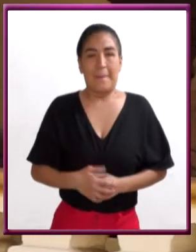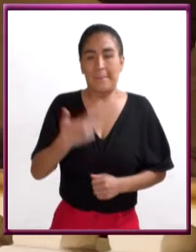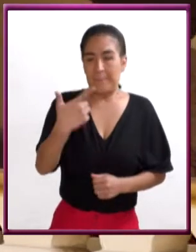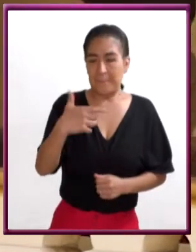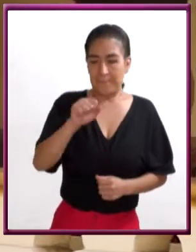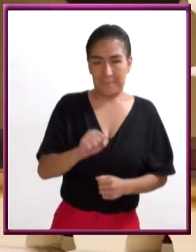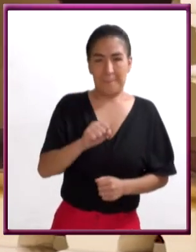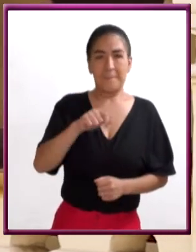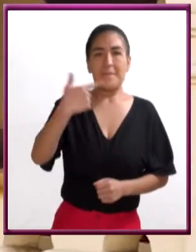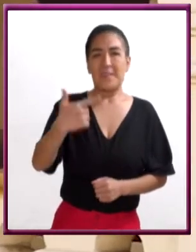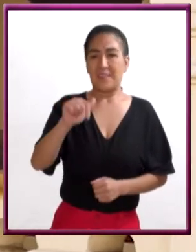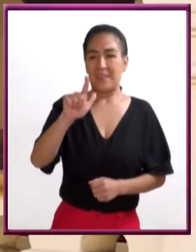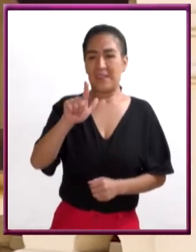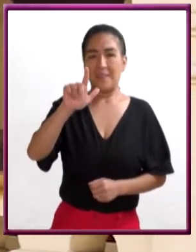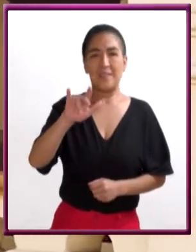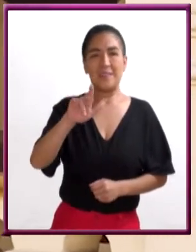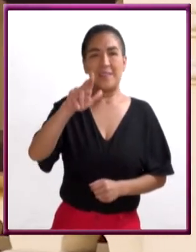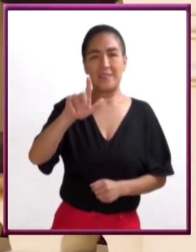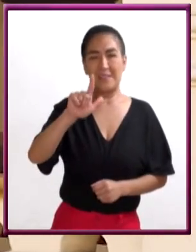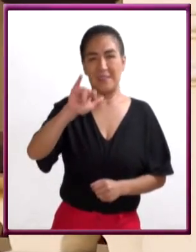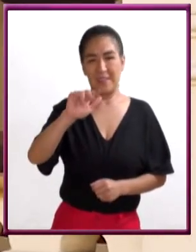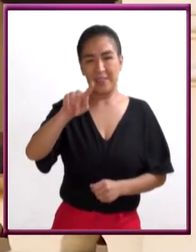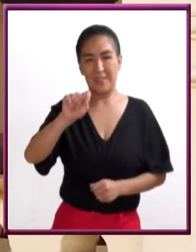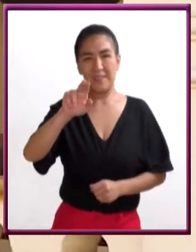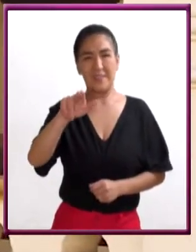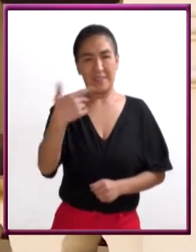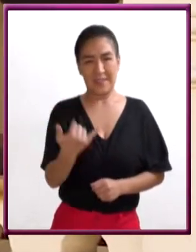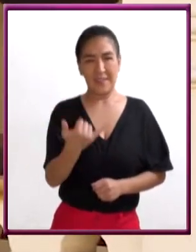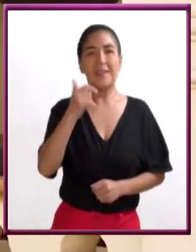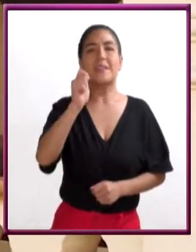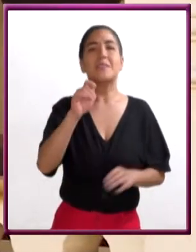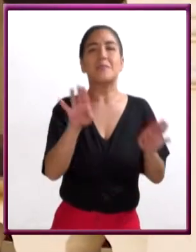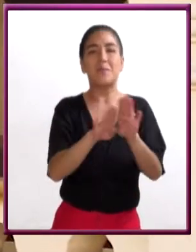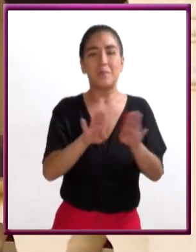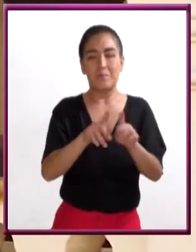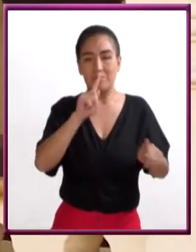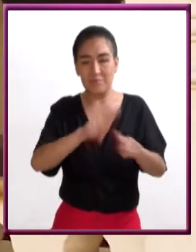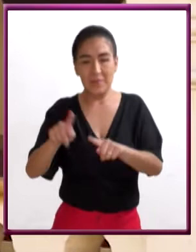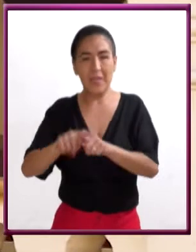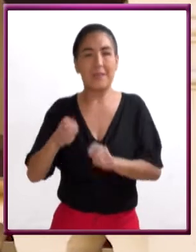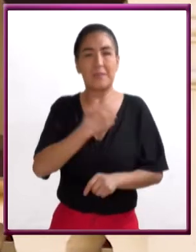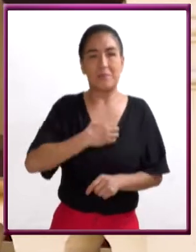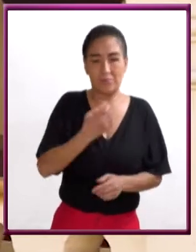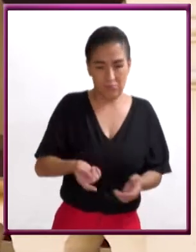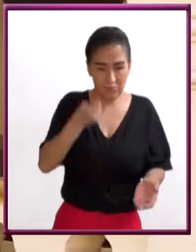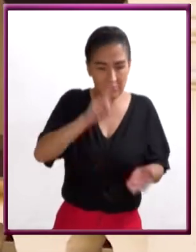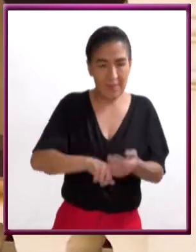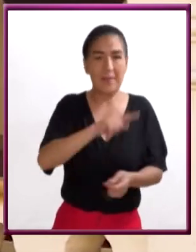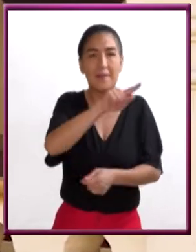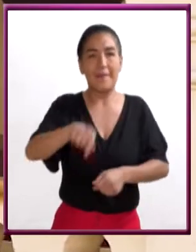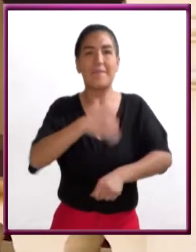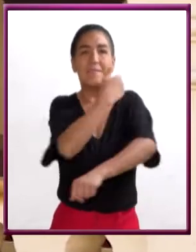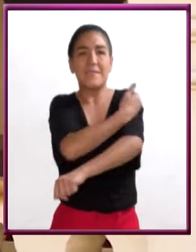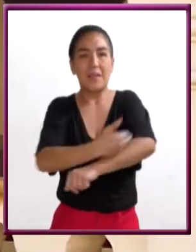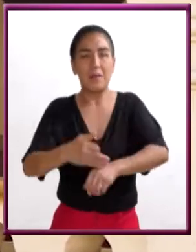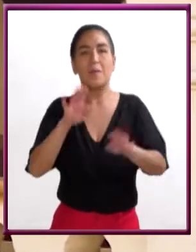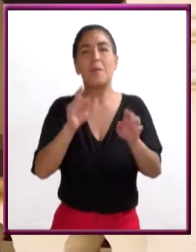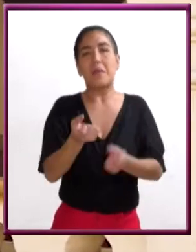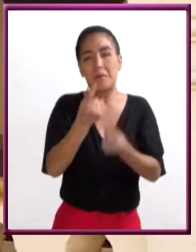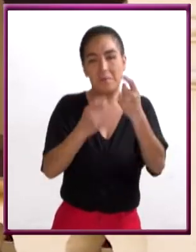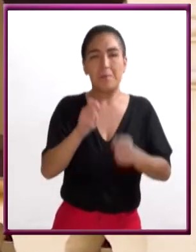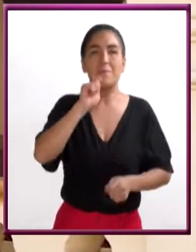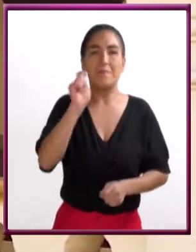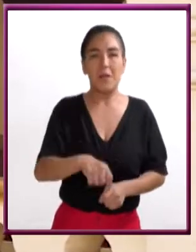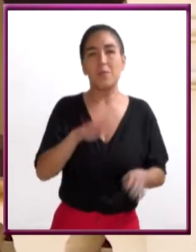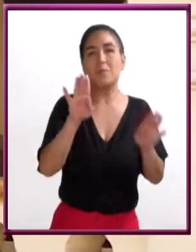El gaslighting es un tipo muy particular de abuso y manipulación emocional. Puede suceder dentro de la familia, con alguna amistad,